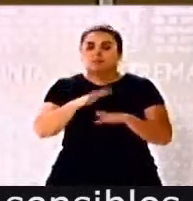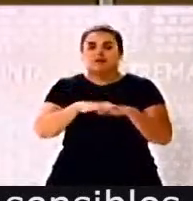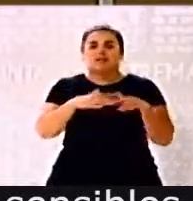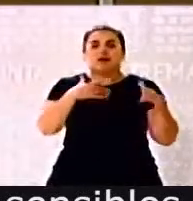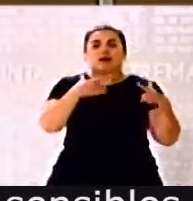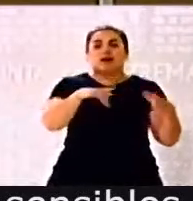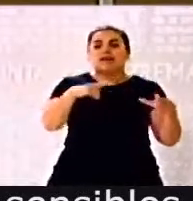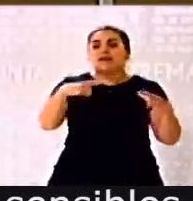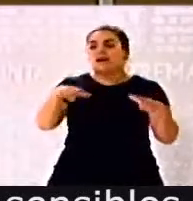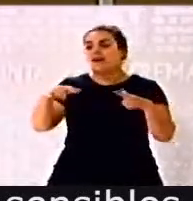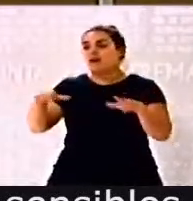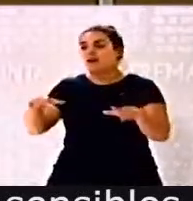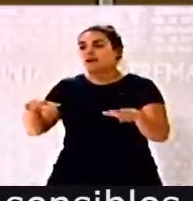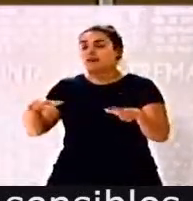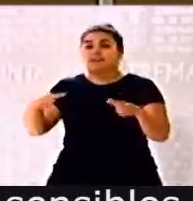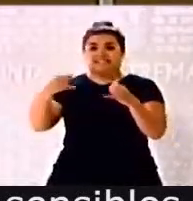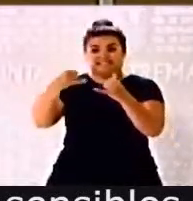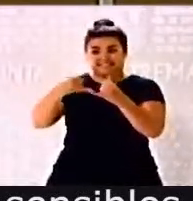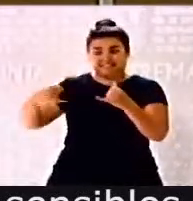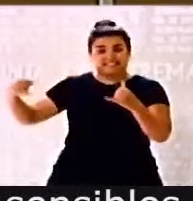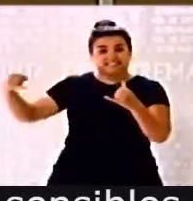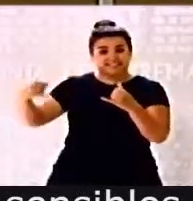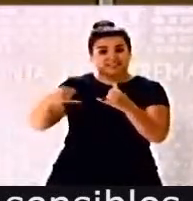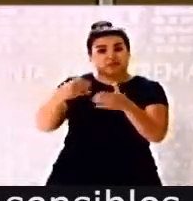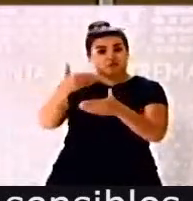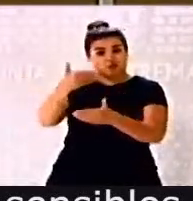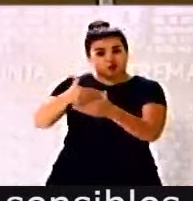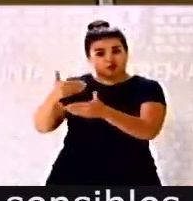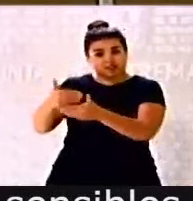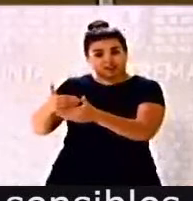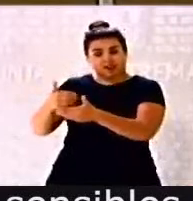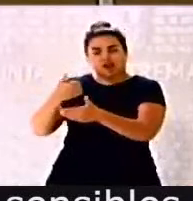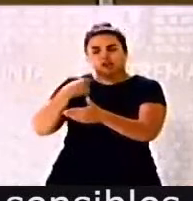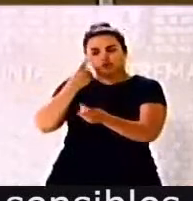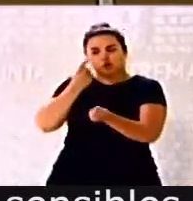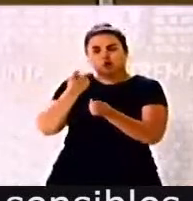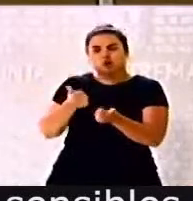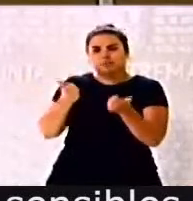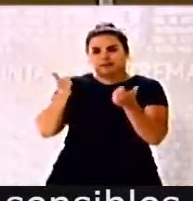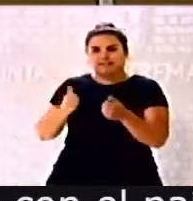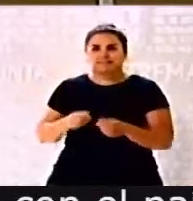áreas de la raya con el país vecino.